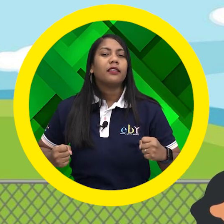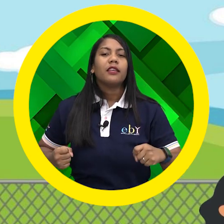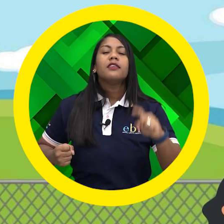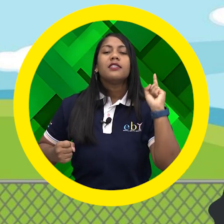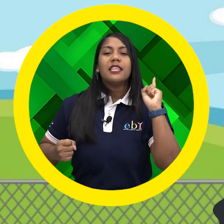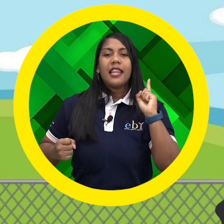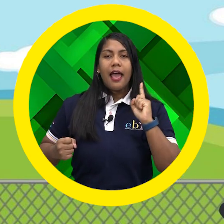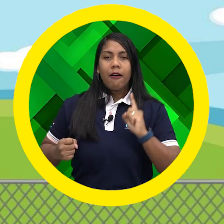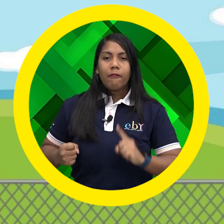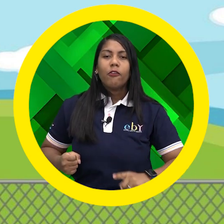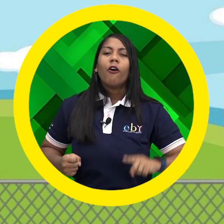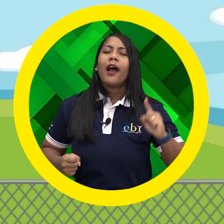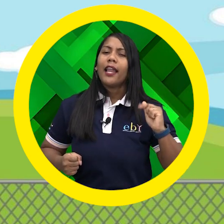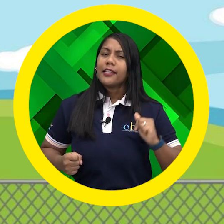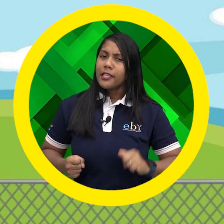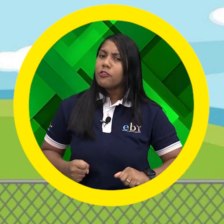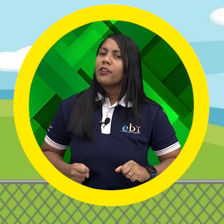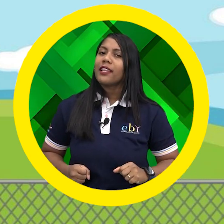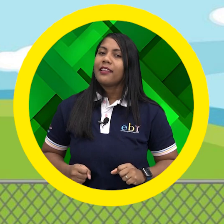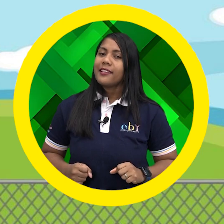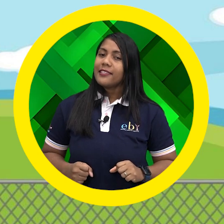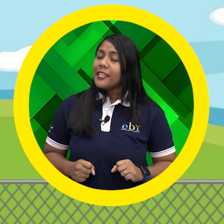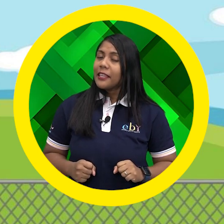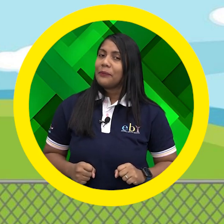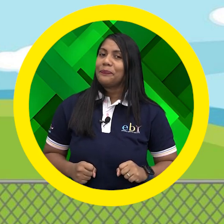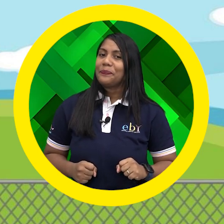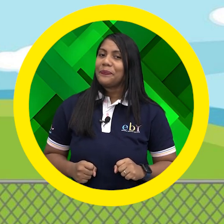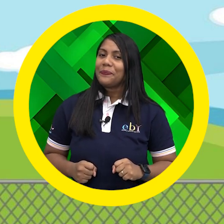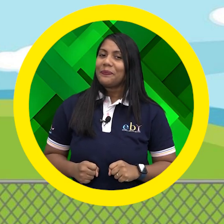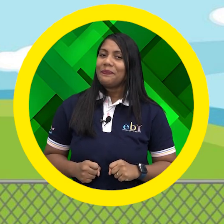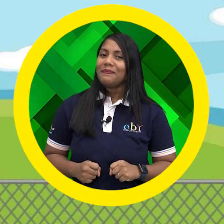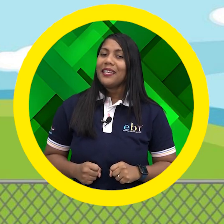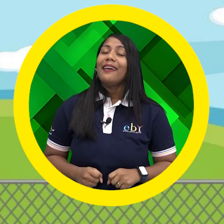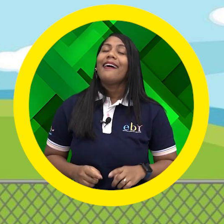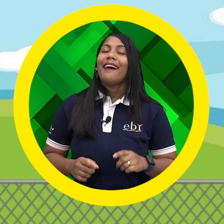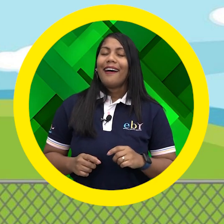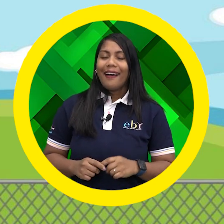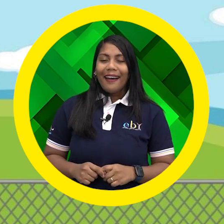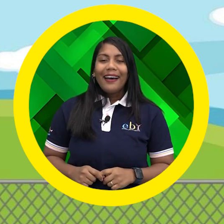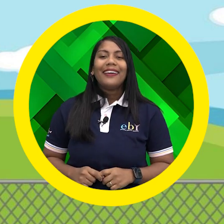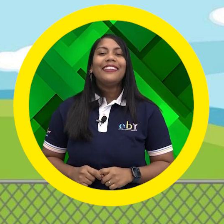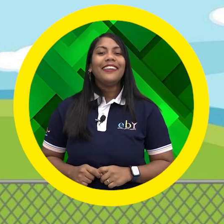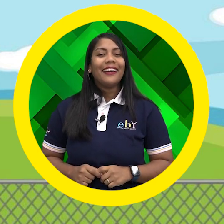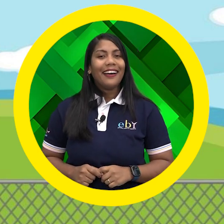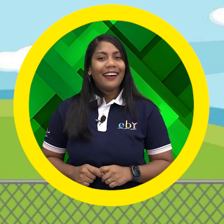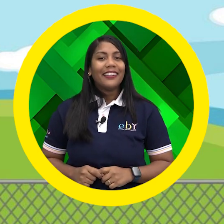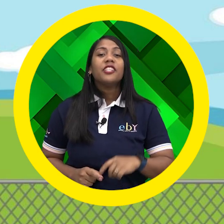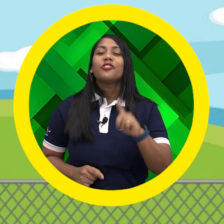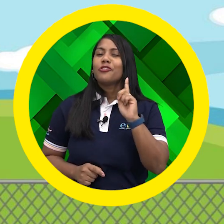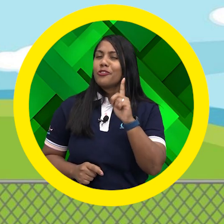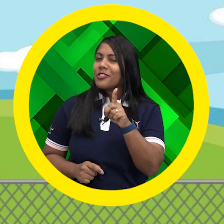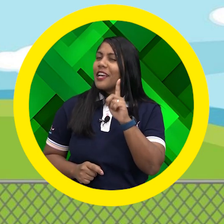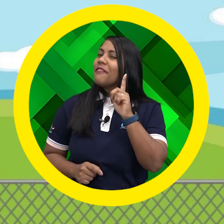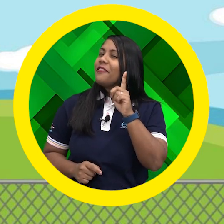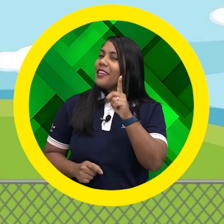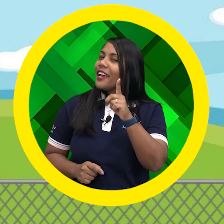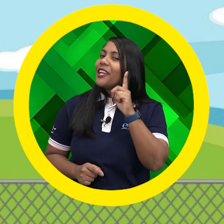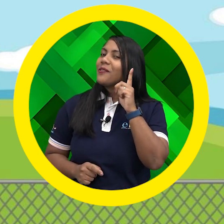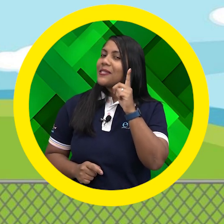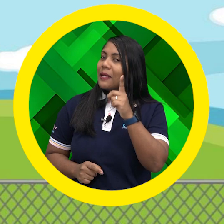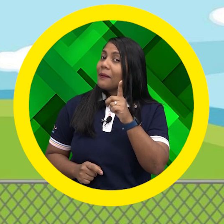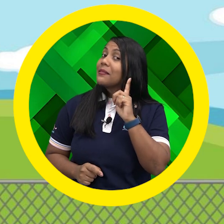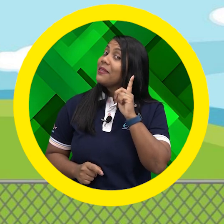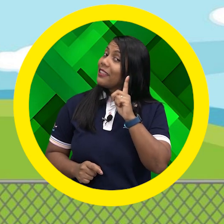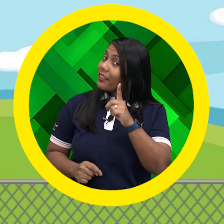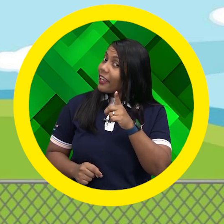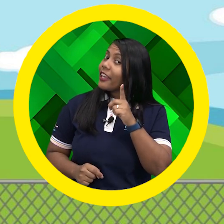Valiente y le habló a la señora Teresita Ani Ani yo sabía que